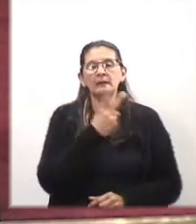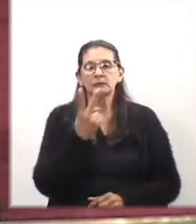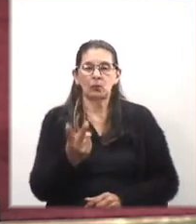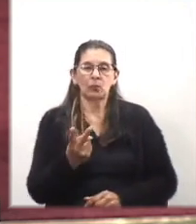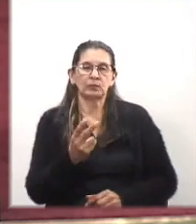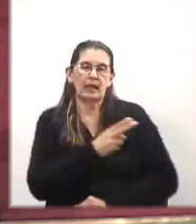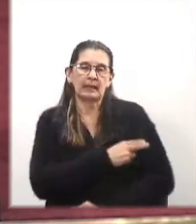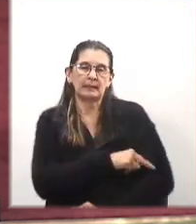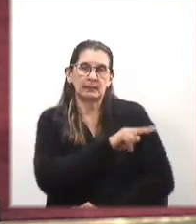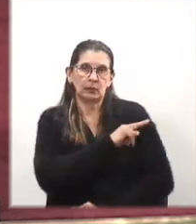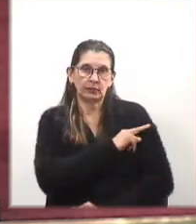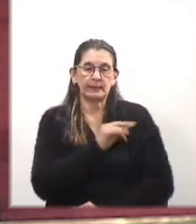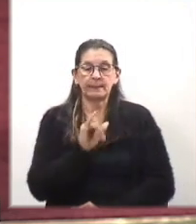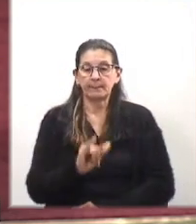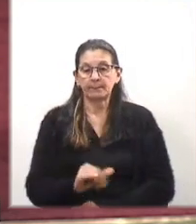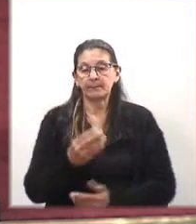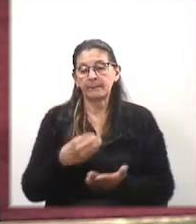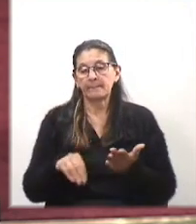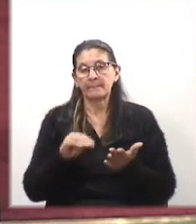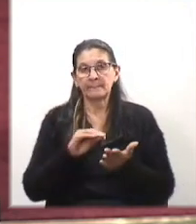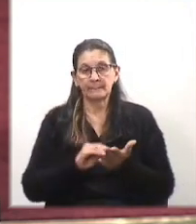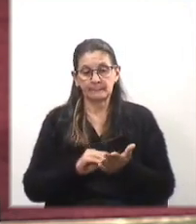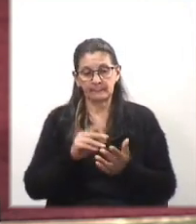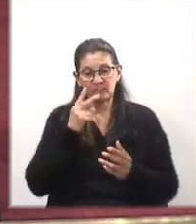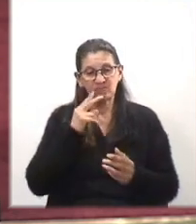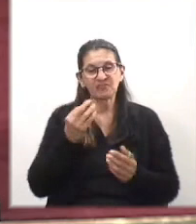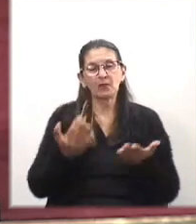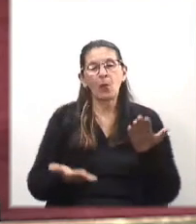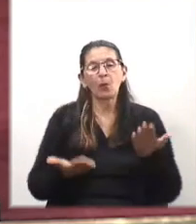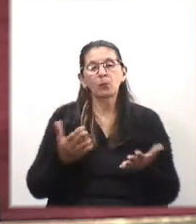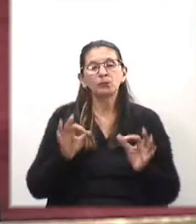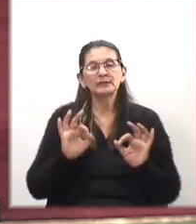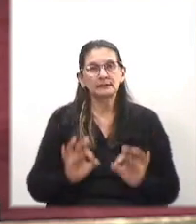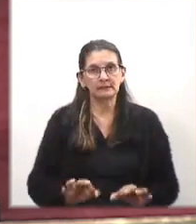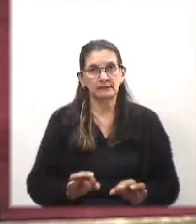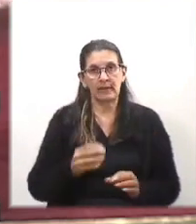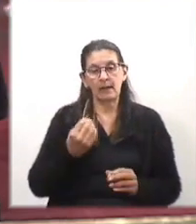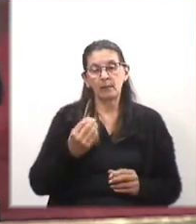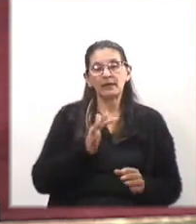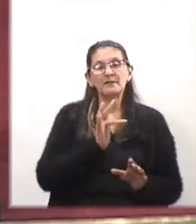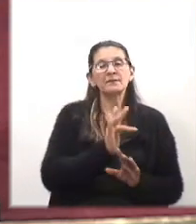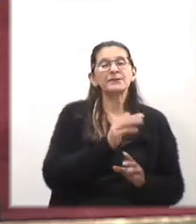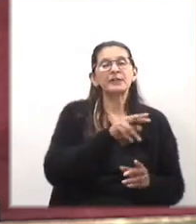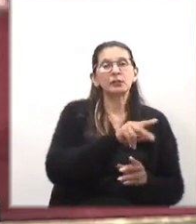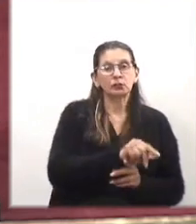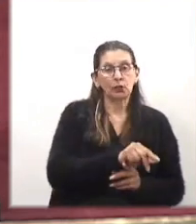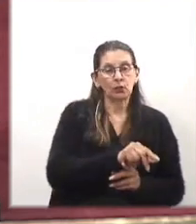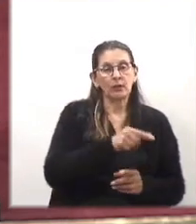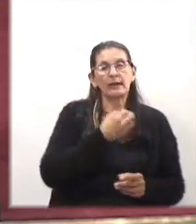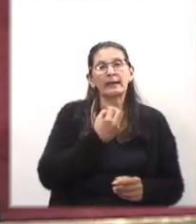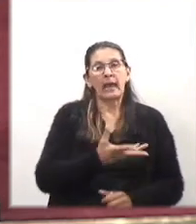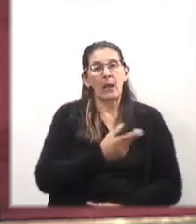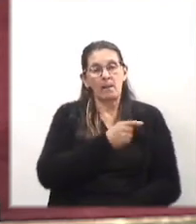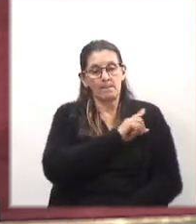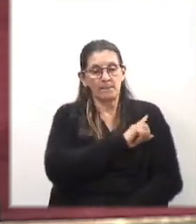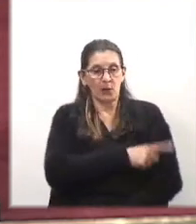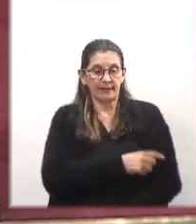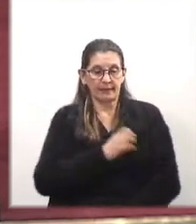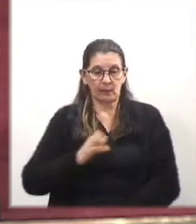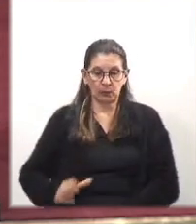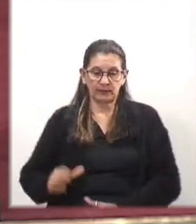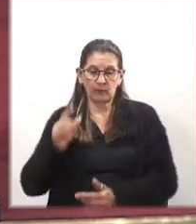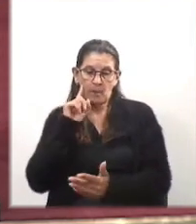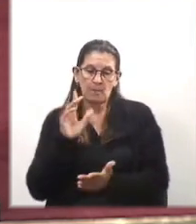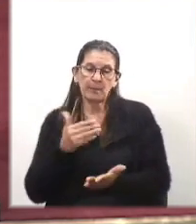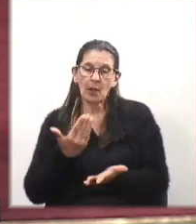categoría, incluso por un argumento de estricta justicia, dado que el ficto que el Poder Ejecutivo propone